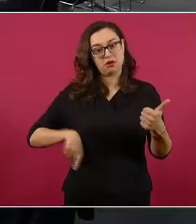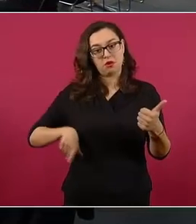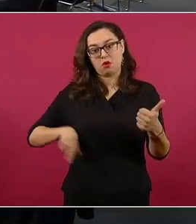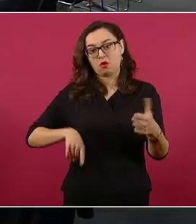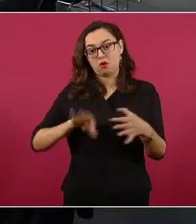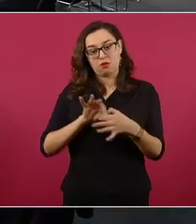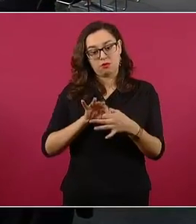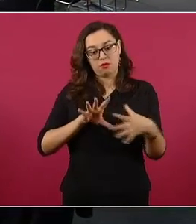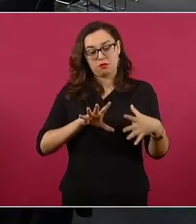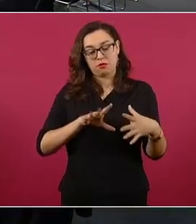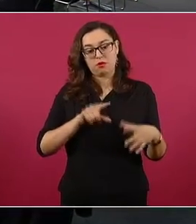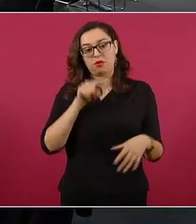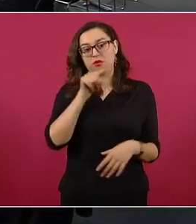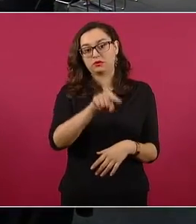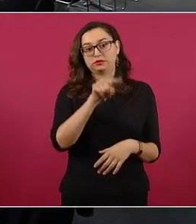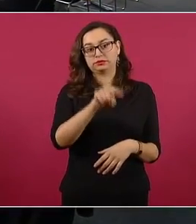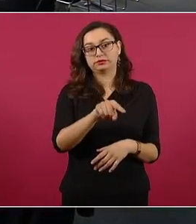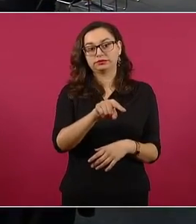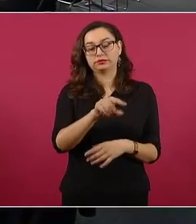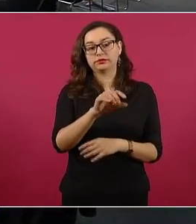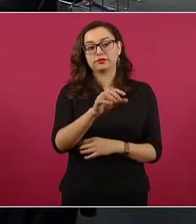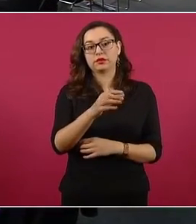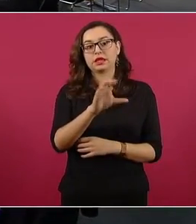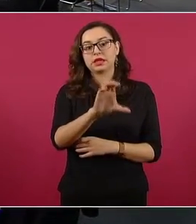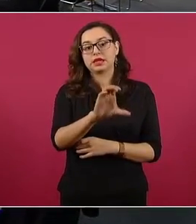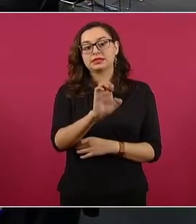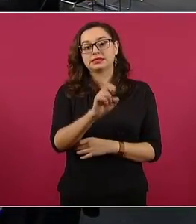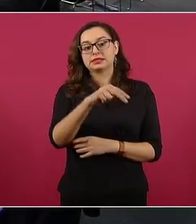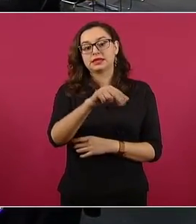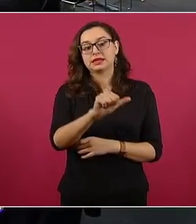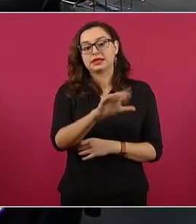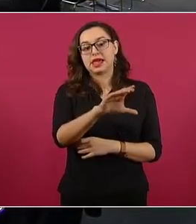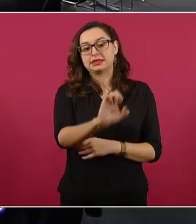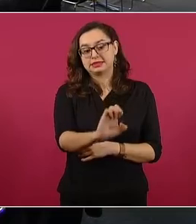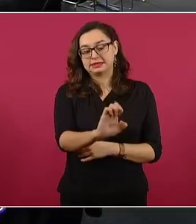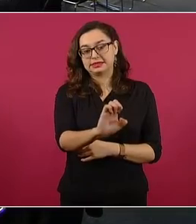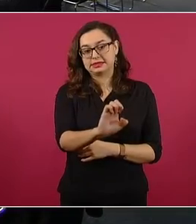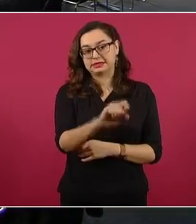se llama SENACE.